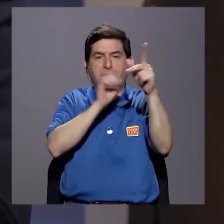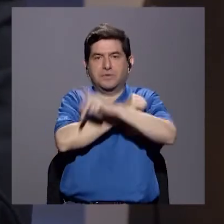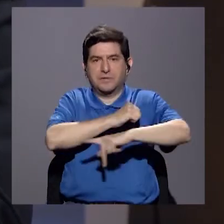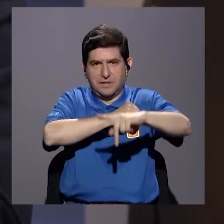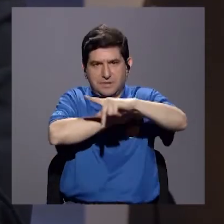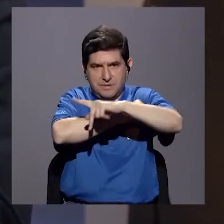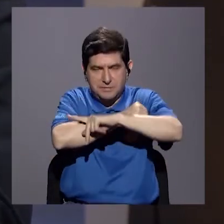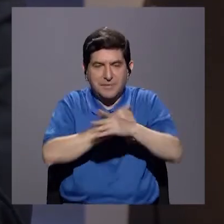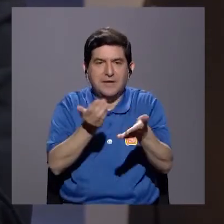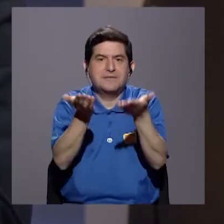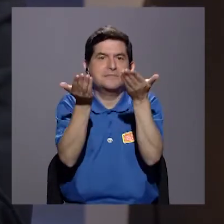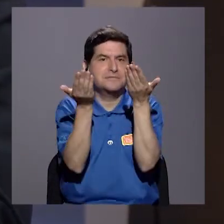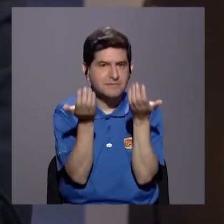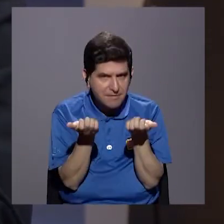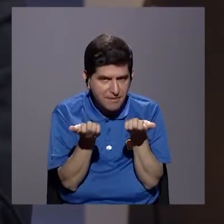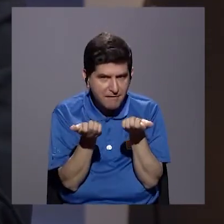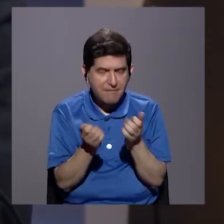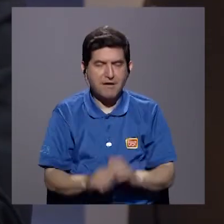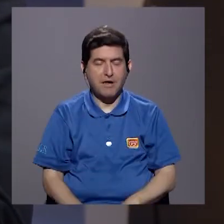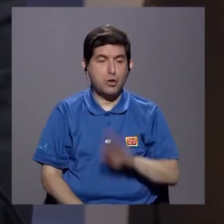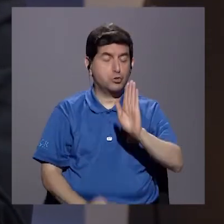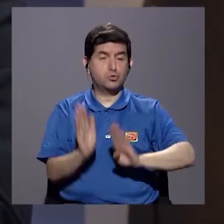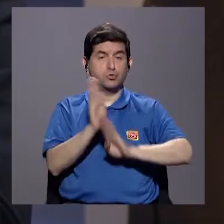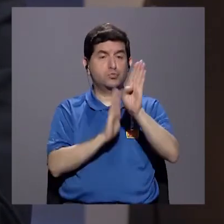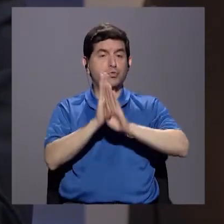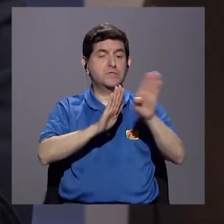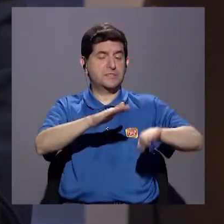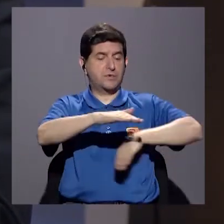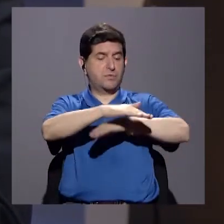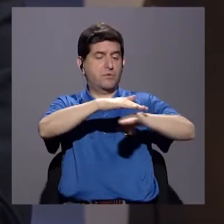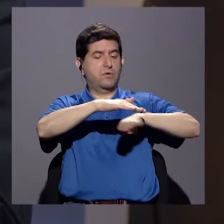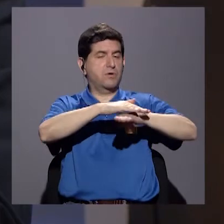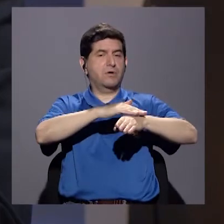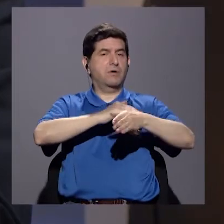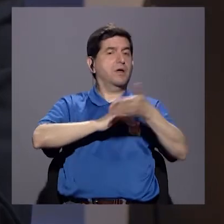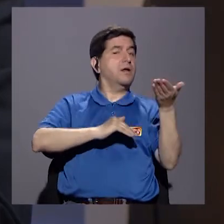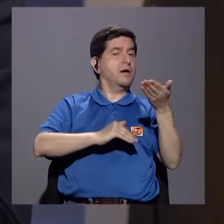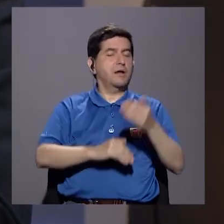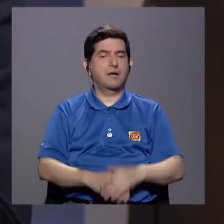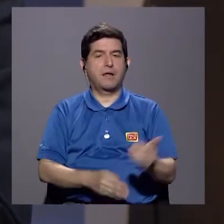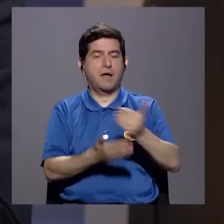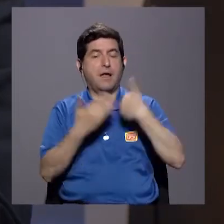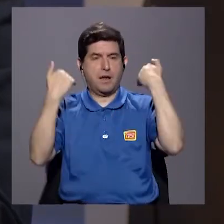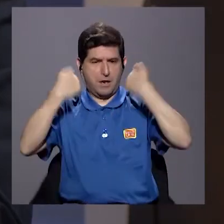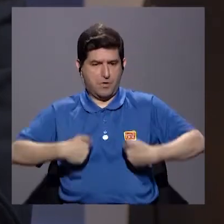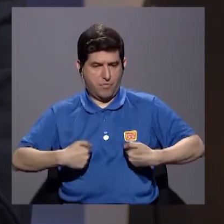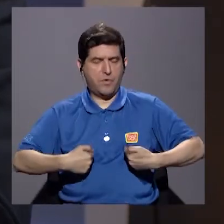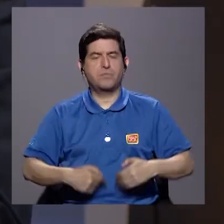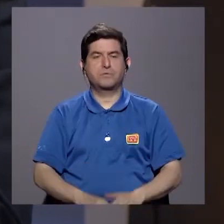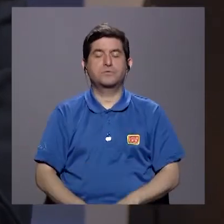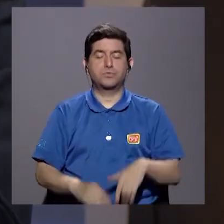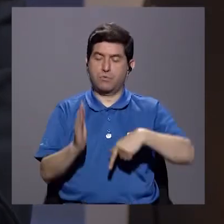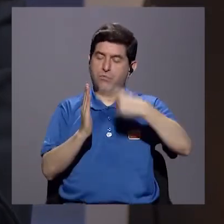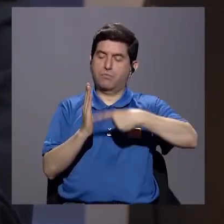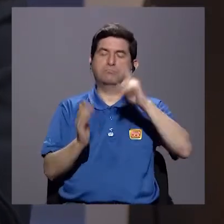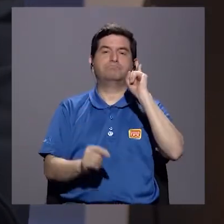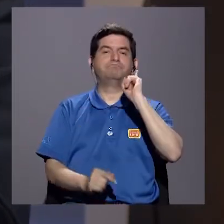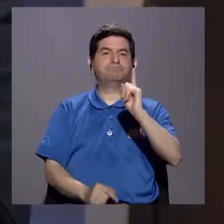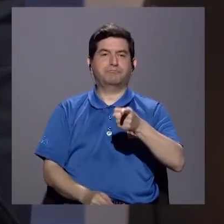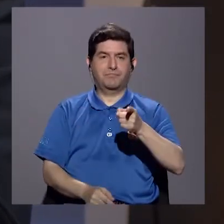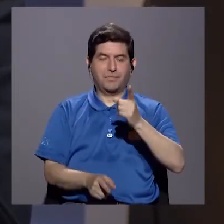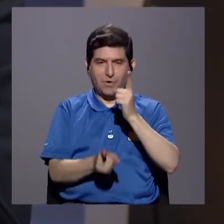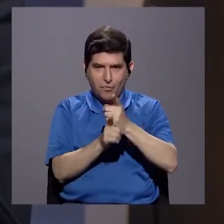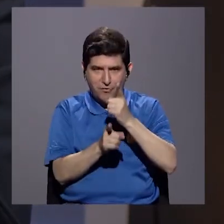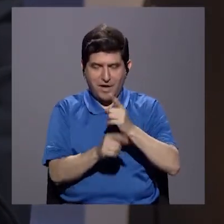país que quiere basar su desarrollo en recurso humano y talento humano